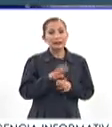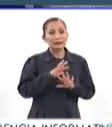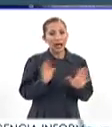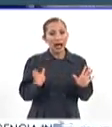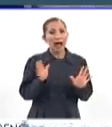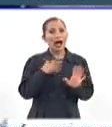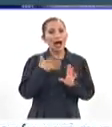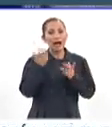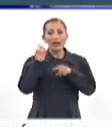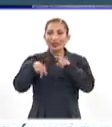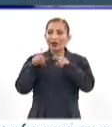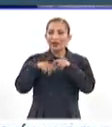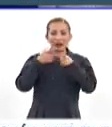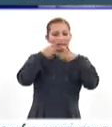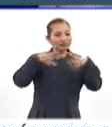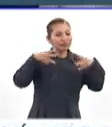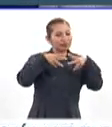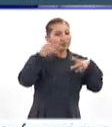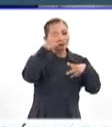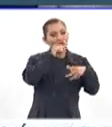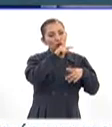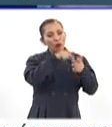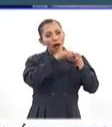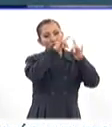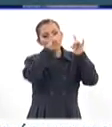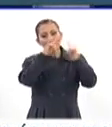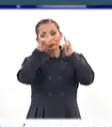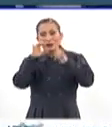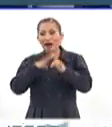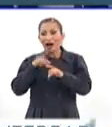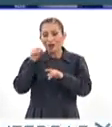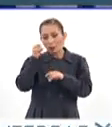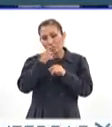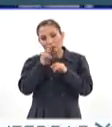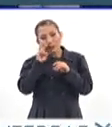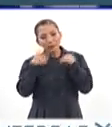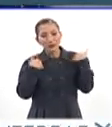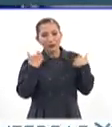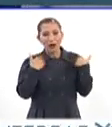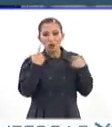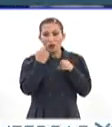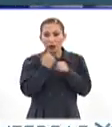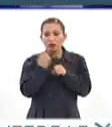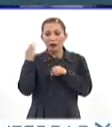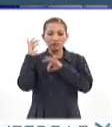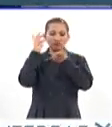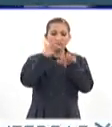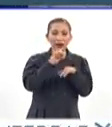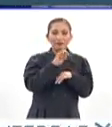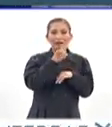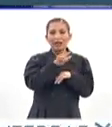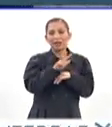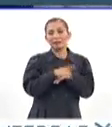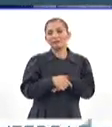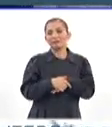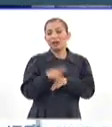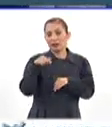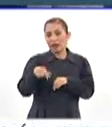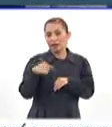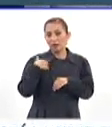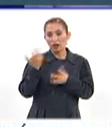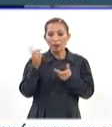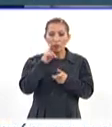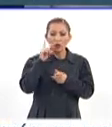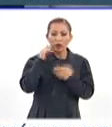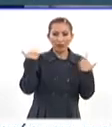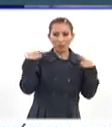ya se están destapando por fin estos magníficos stands que tenemos la oportunidad de disfrutar cada año que venimos a la Filminería. Y por eso estamos aquí con